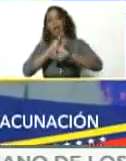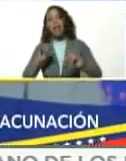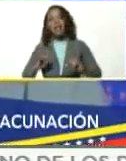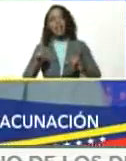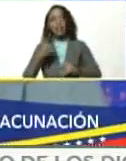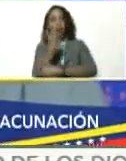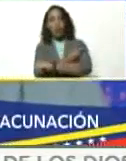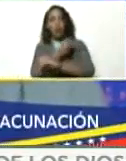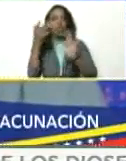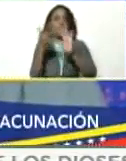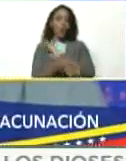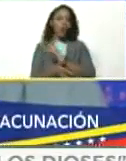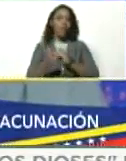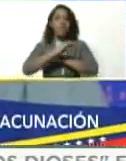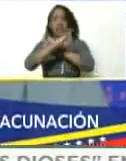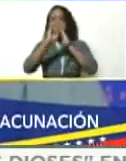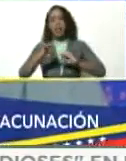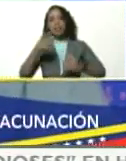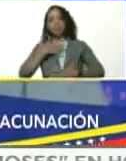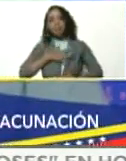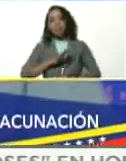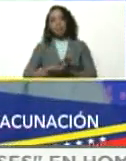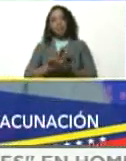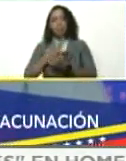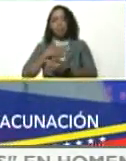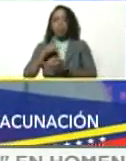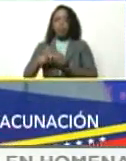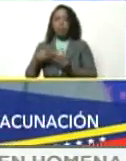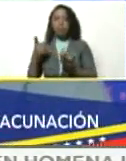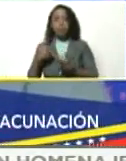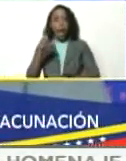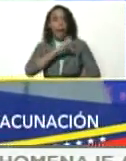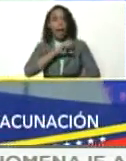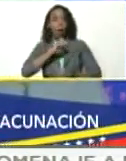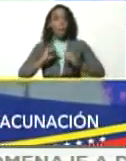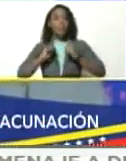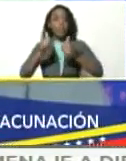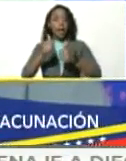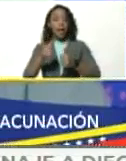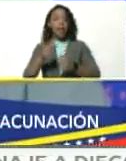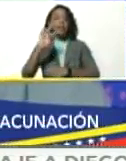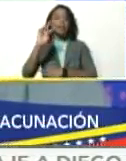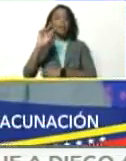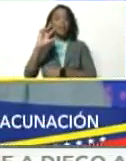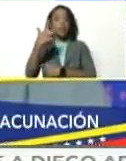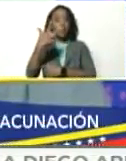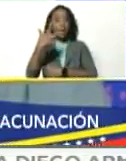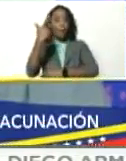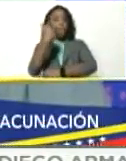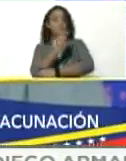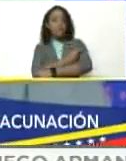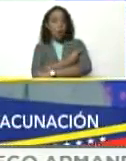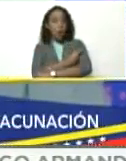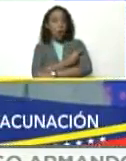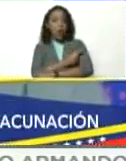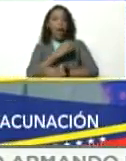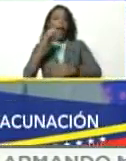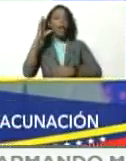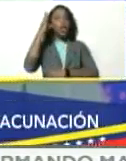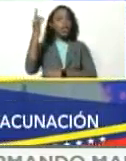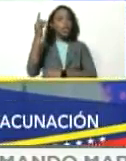Silita. Una felicidad. Y en enero vamos a empezar el refuerzo. Ya el Consejo Científico